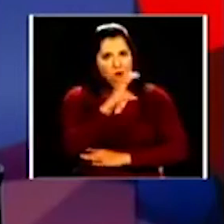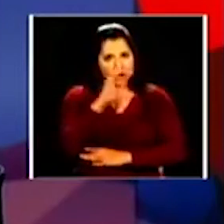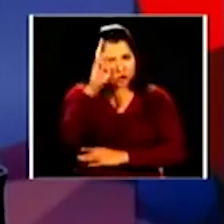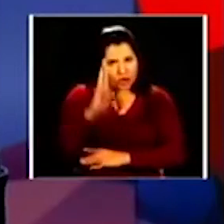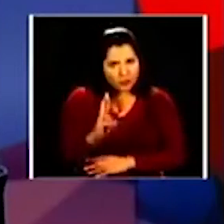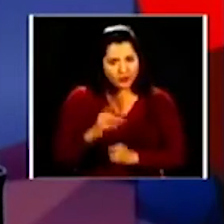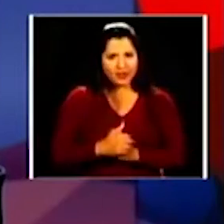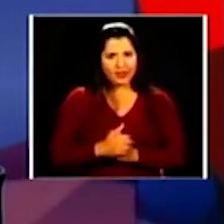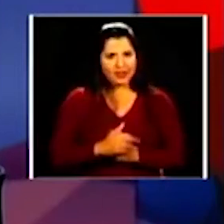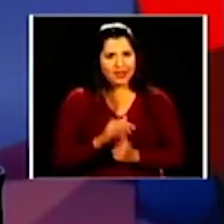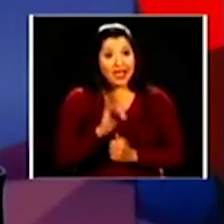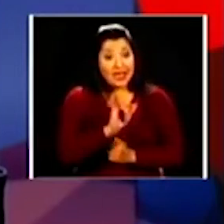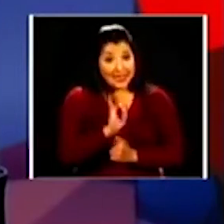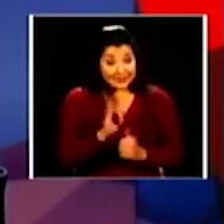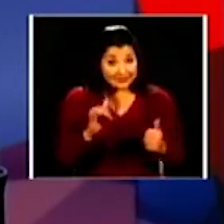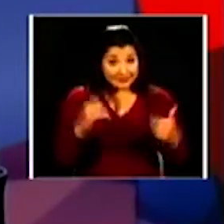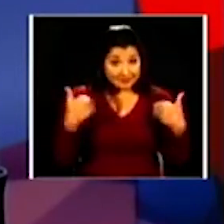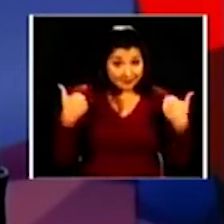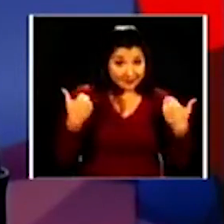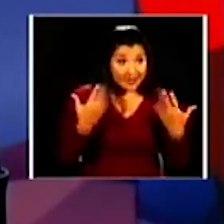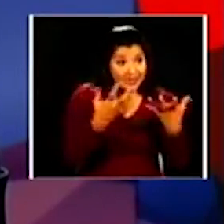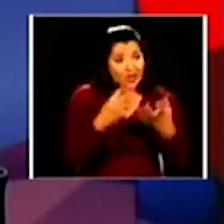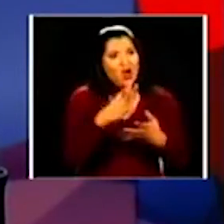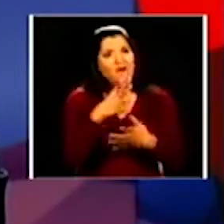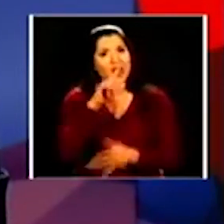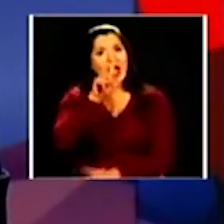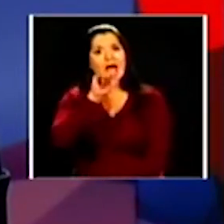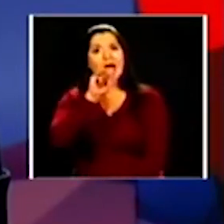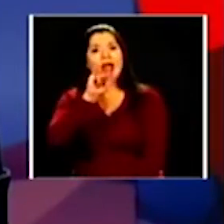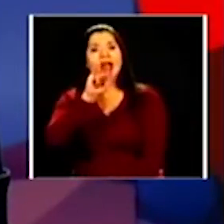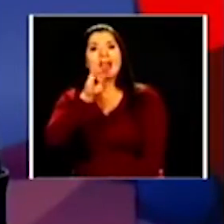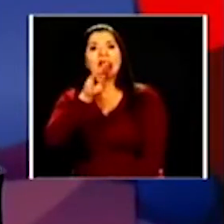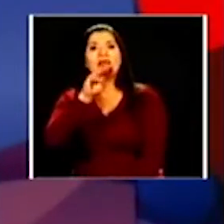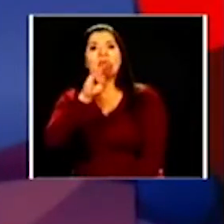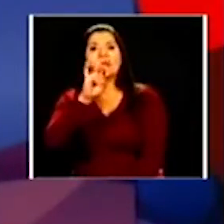optimismo quiero hablarle, por ejemplo, a don Limber, que conocí la historia hoy,